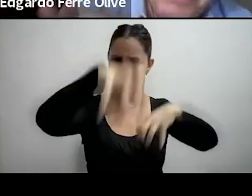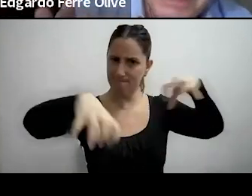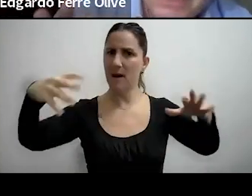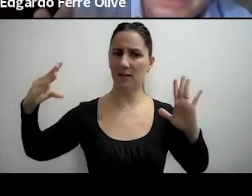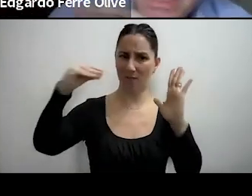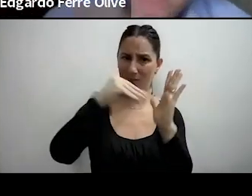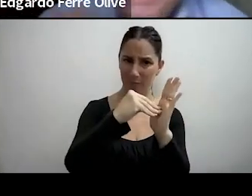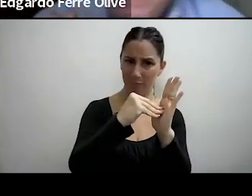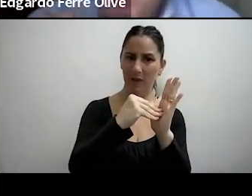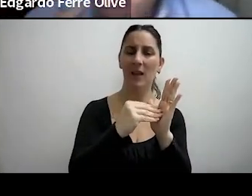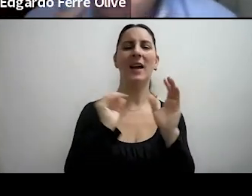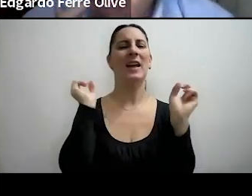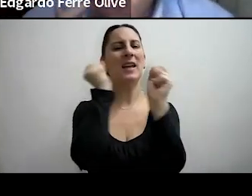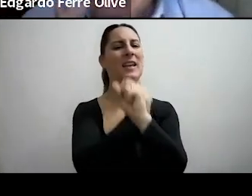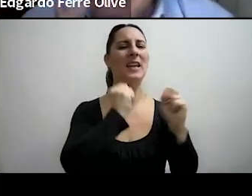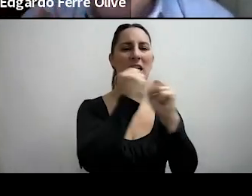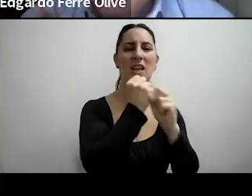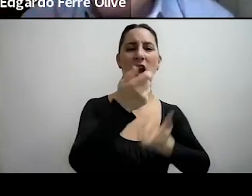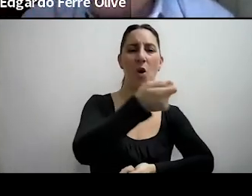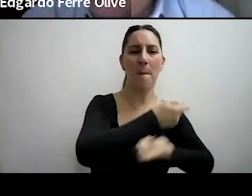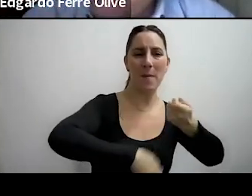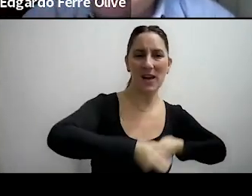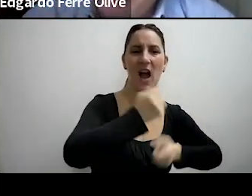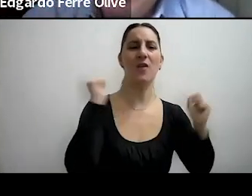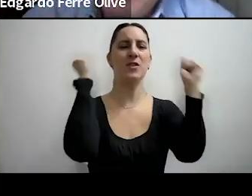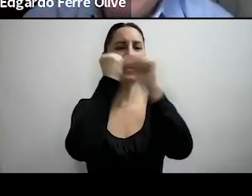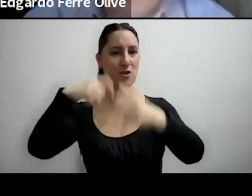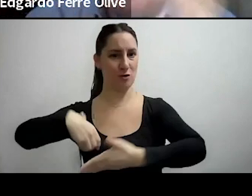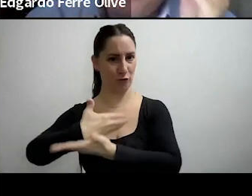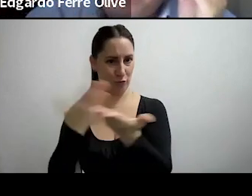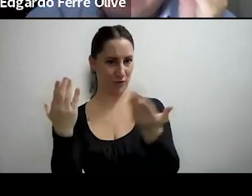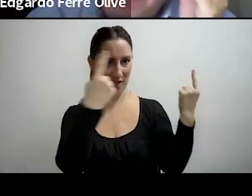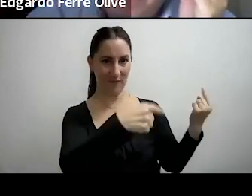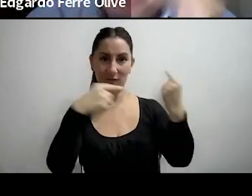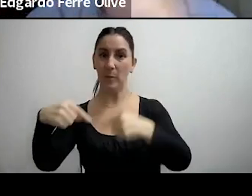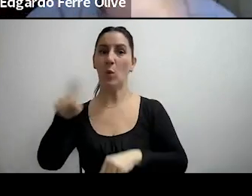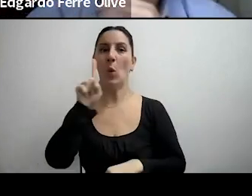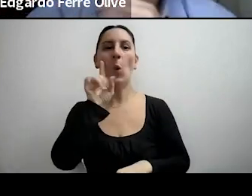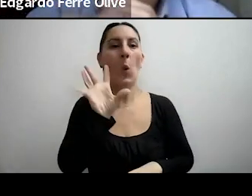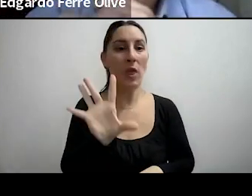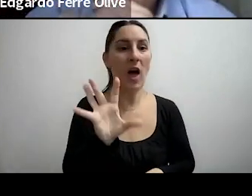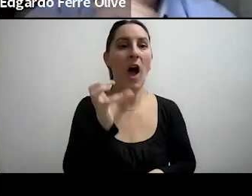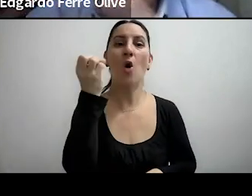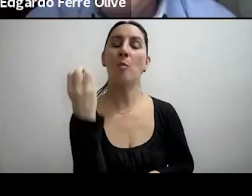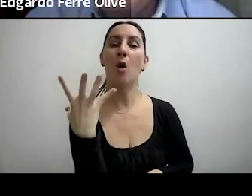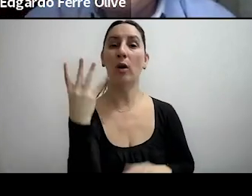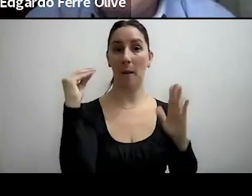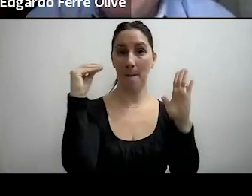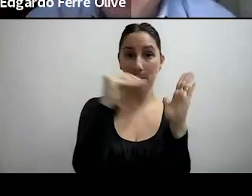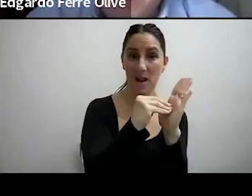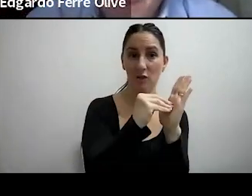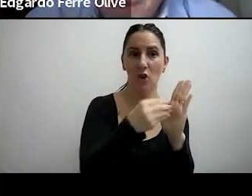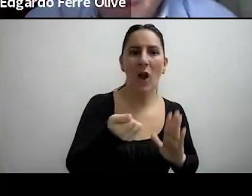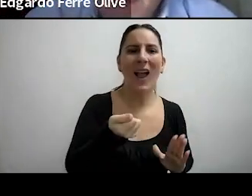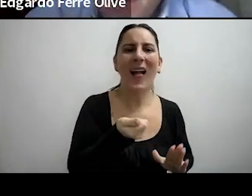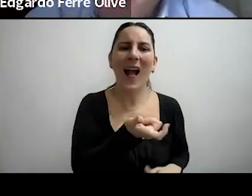equilibrio de mercado a un equilibrio social. Hay que ser cuidadoso con esto, obviamente, por el tema de los precios y las cantidades que se van a